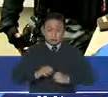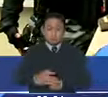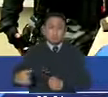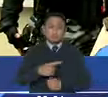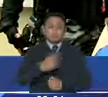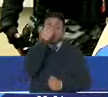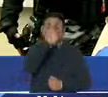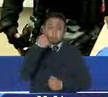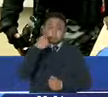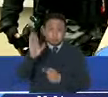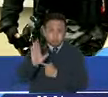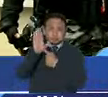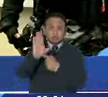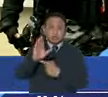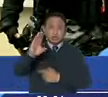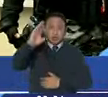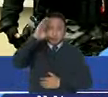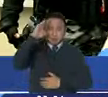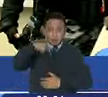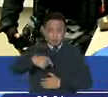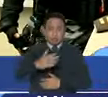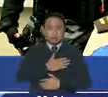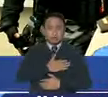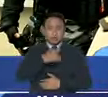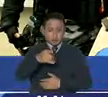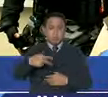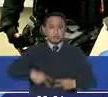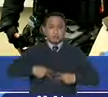los rostros, porque los policías también estamos poniendo en riesgo